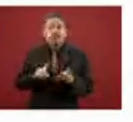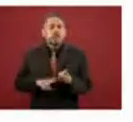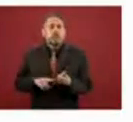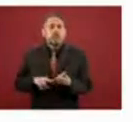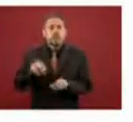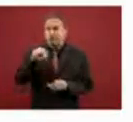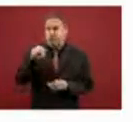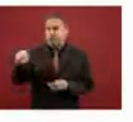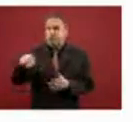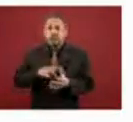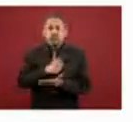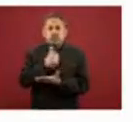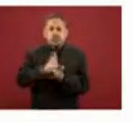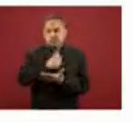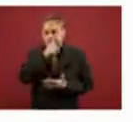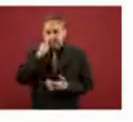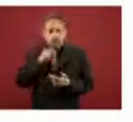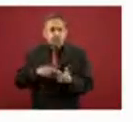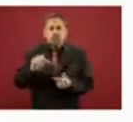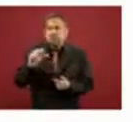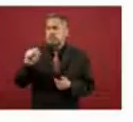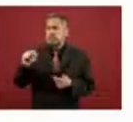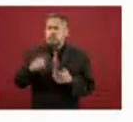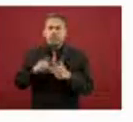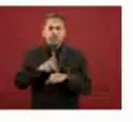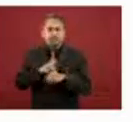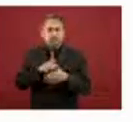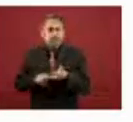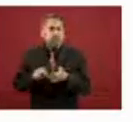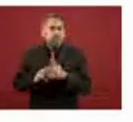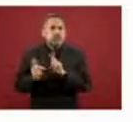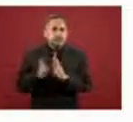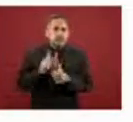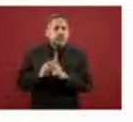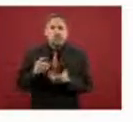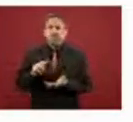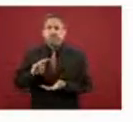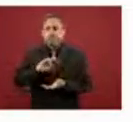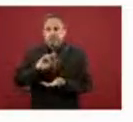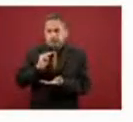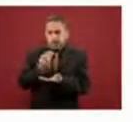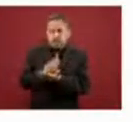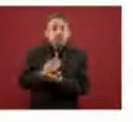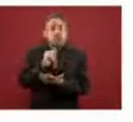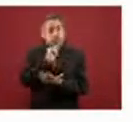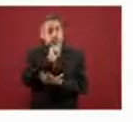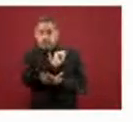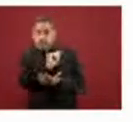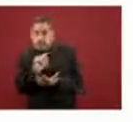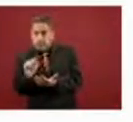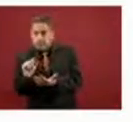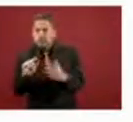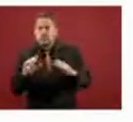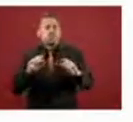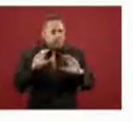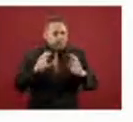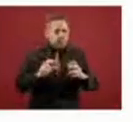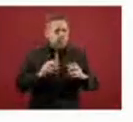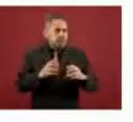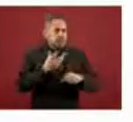Ciudad Juárez, Acuña, Piedras Negras, Nuevo Laredo, Reynosa y Matamoros, con la intención de poder conformar